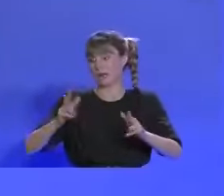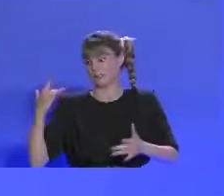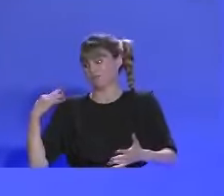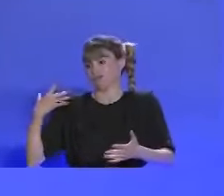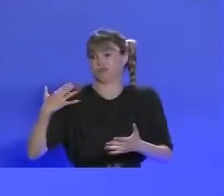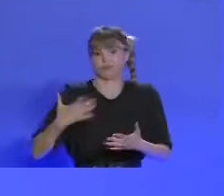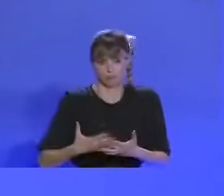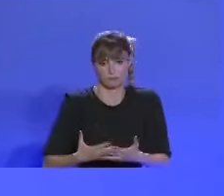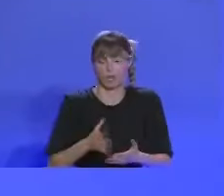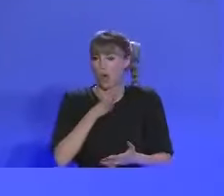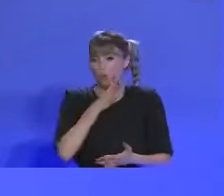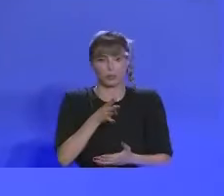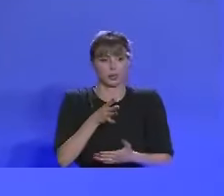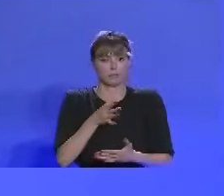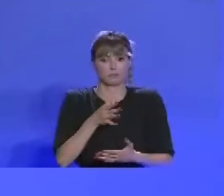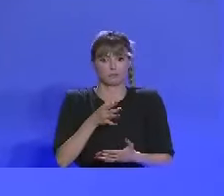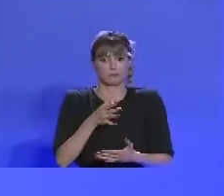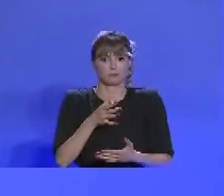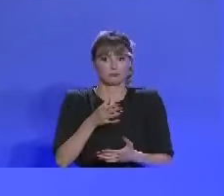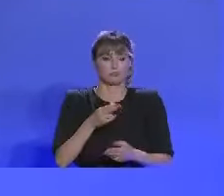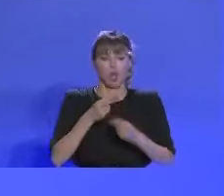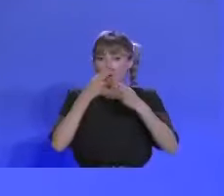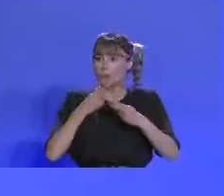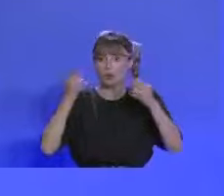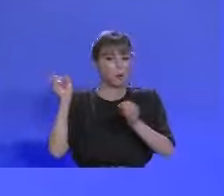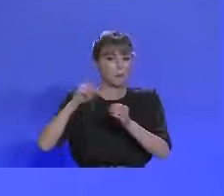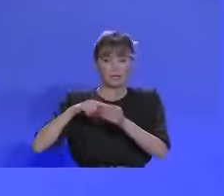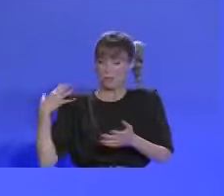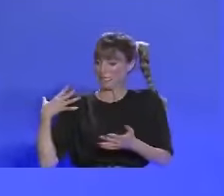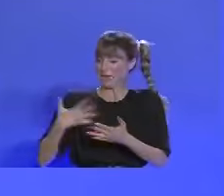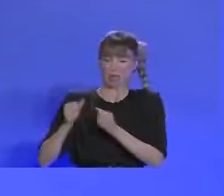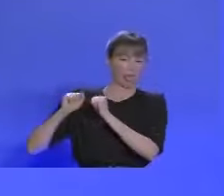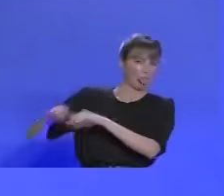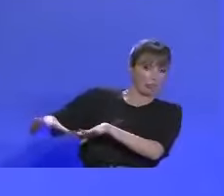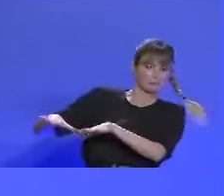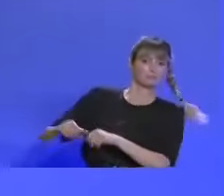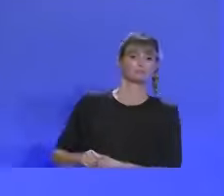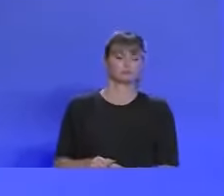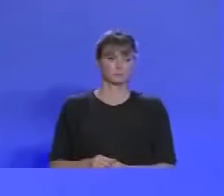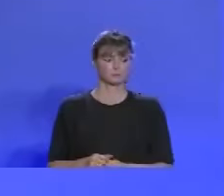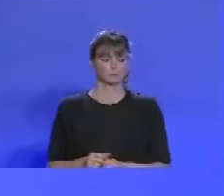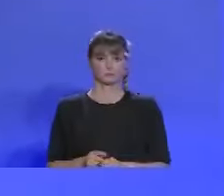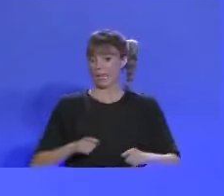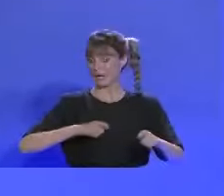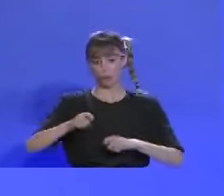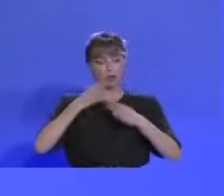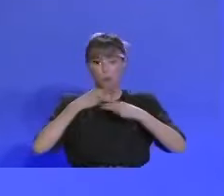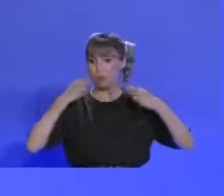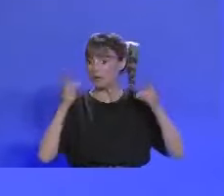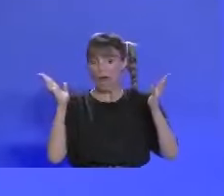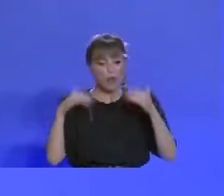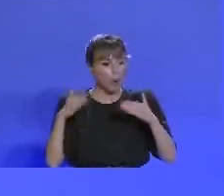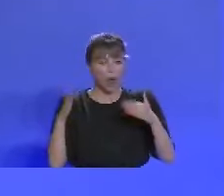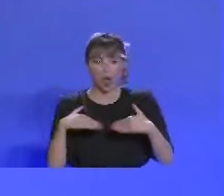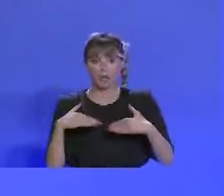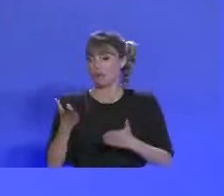décadas. Es por el abandono de la intervención pública durante las últimas décadas. La renuncia a la regulación pública, la renuncia